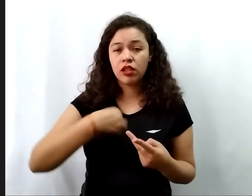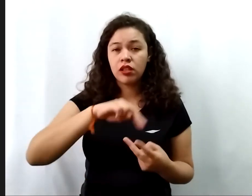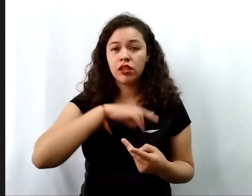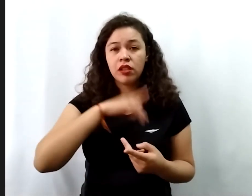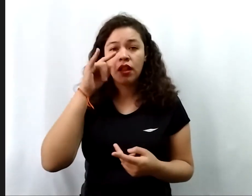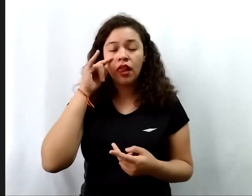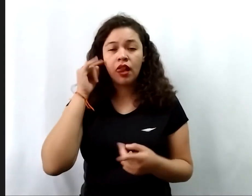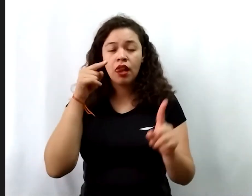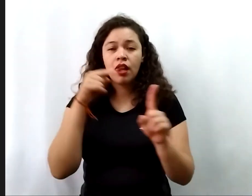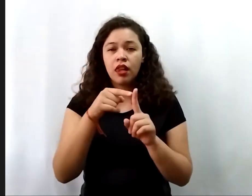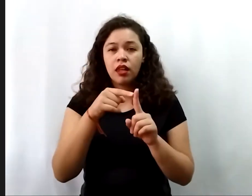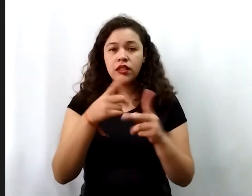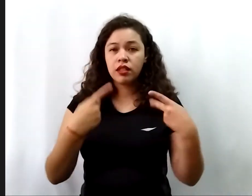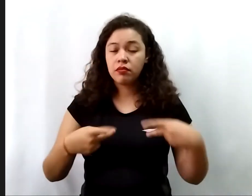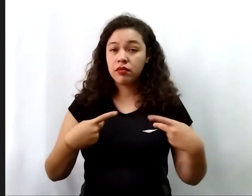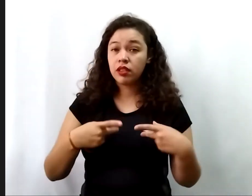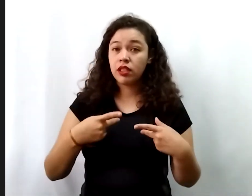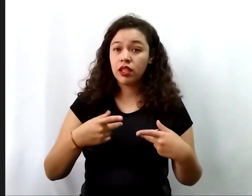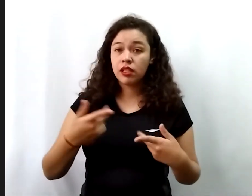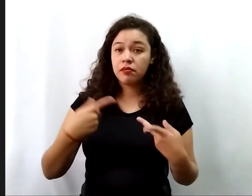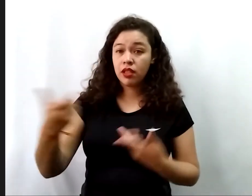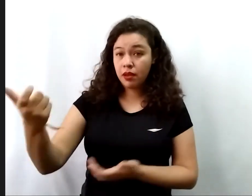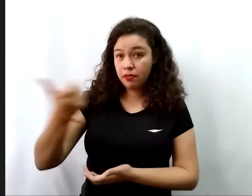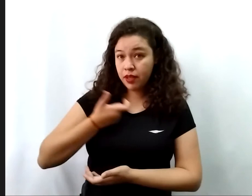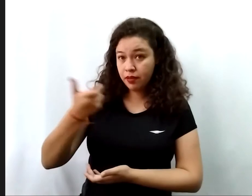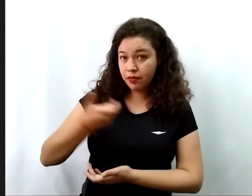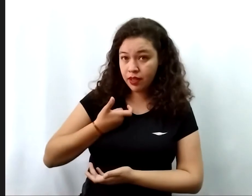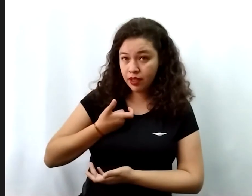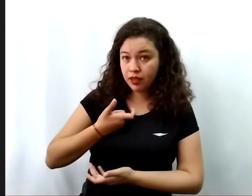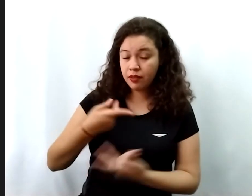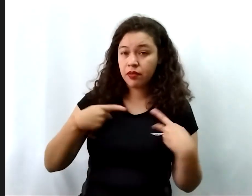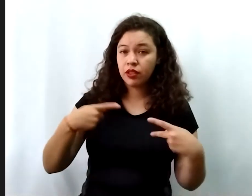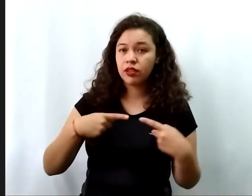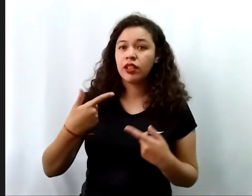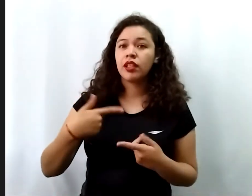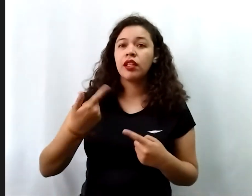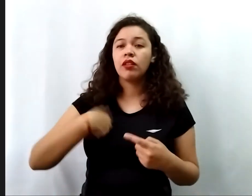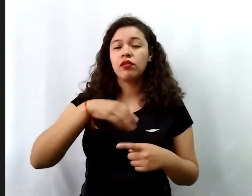que quienes pagan nuestros sueldos son gente que confía en nuestra causa.